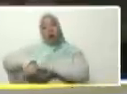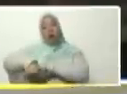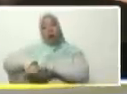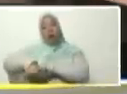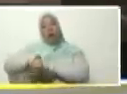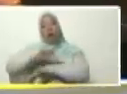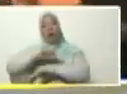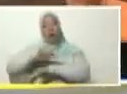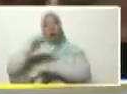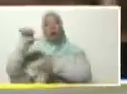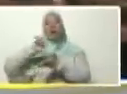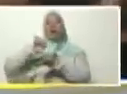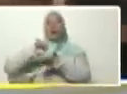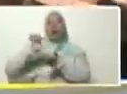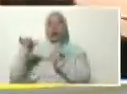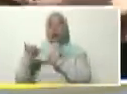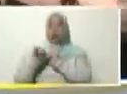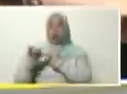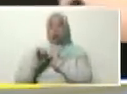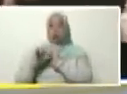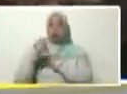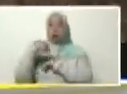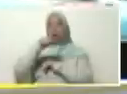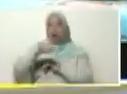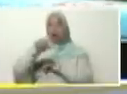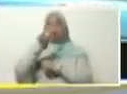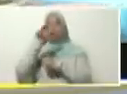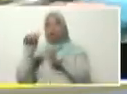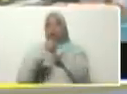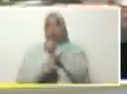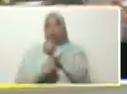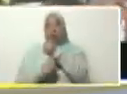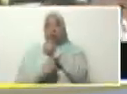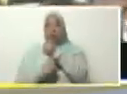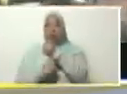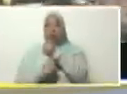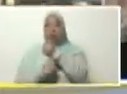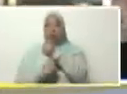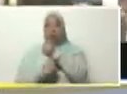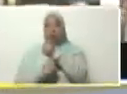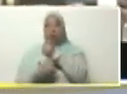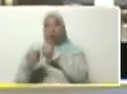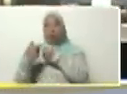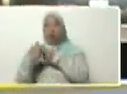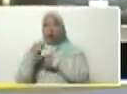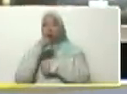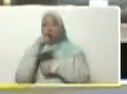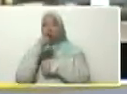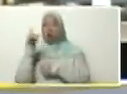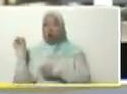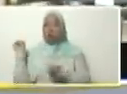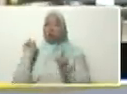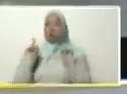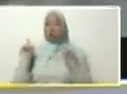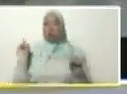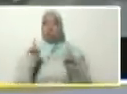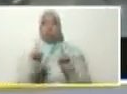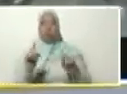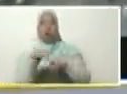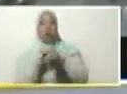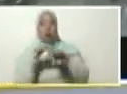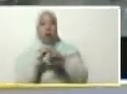José Vicente Rangel era el vicepresidente de la República. Y bueno, ahí fueron llegando dirigentes,